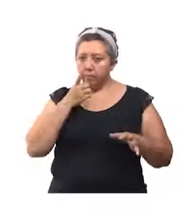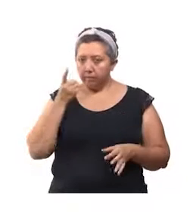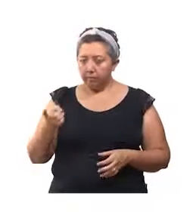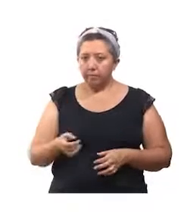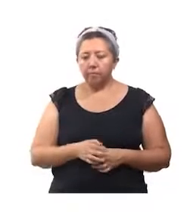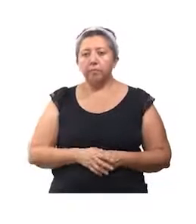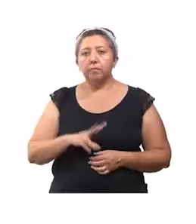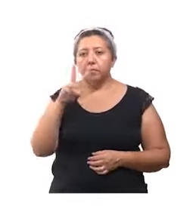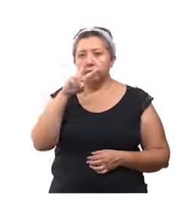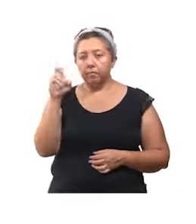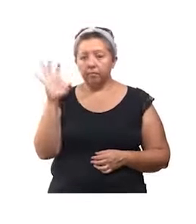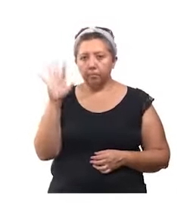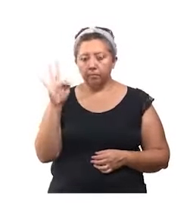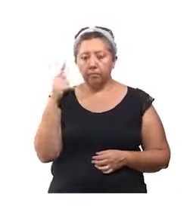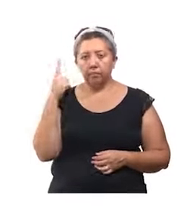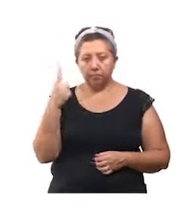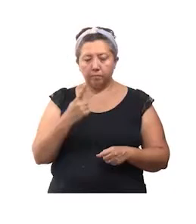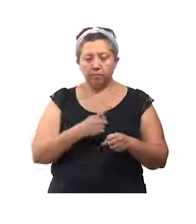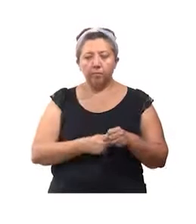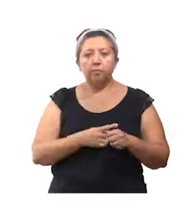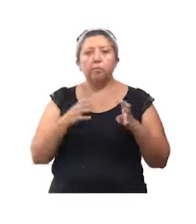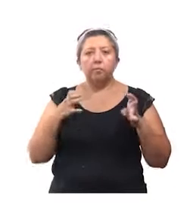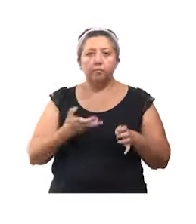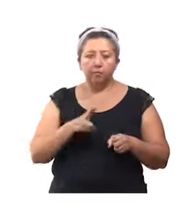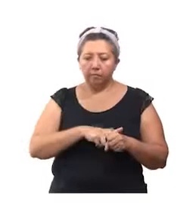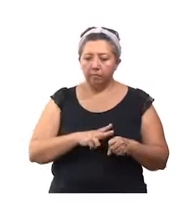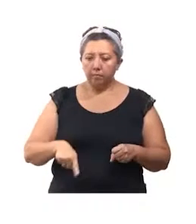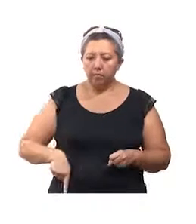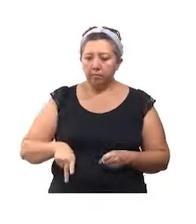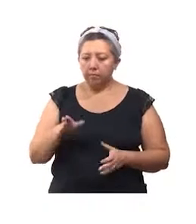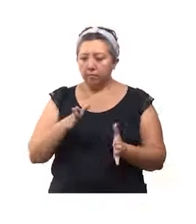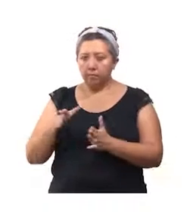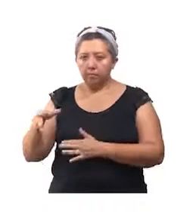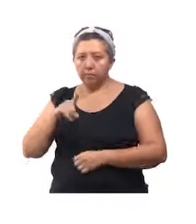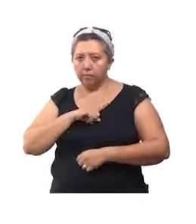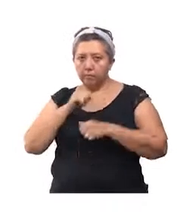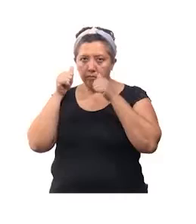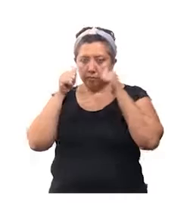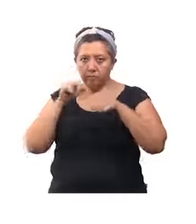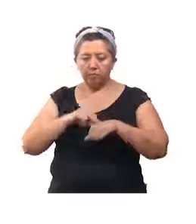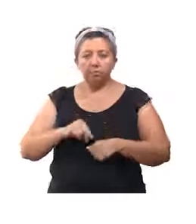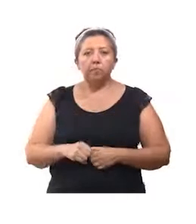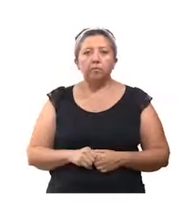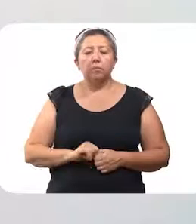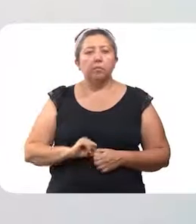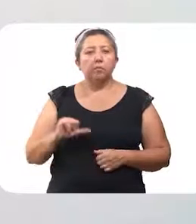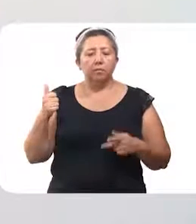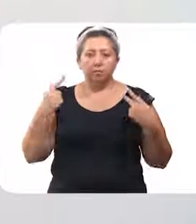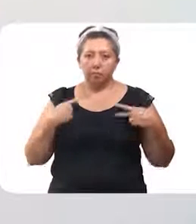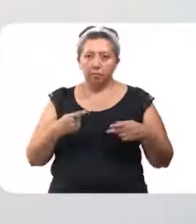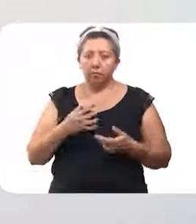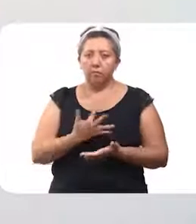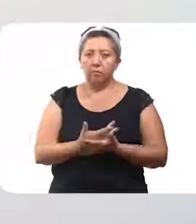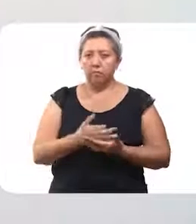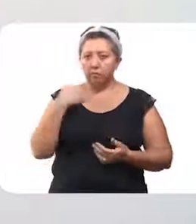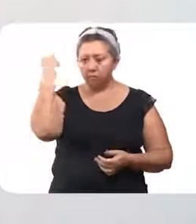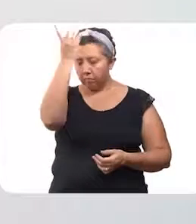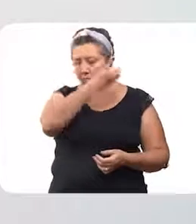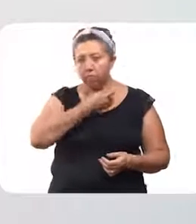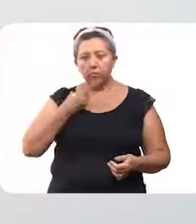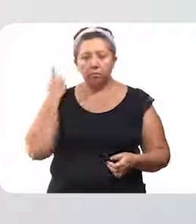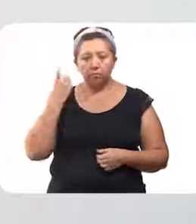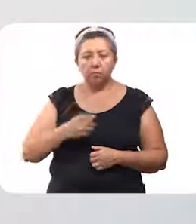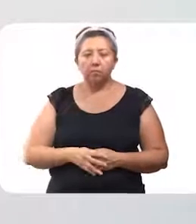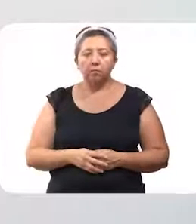ya se mencionó, 241 de los casos positivos están en hospitales públicos y en aislamiento total. Hay otros pacientes a la espera